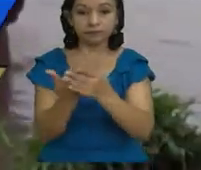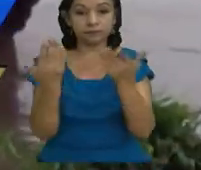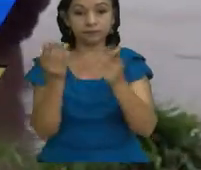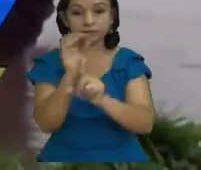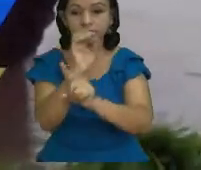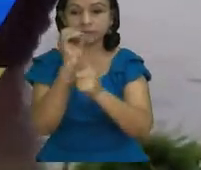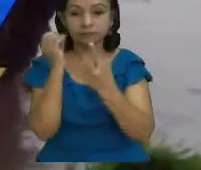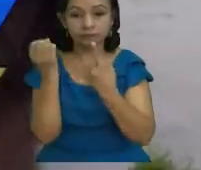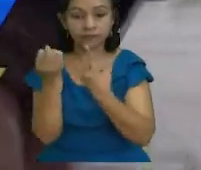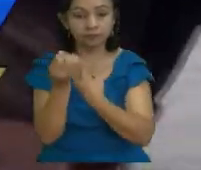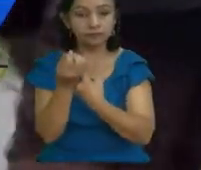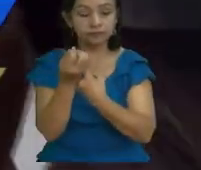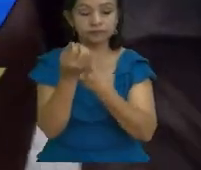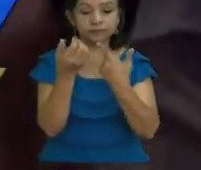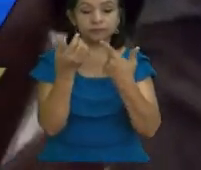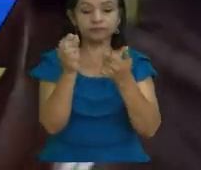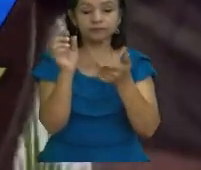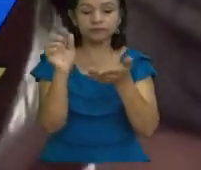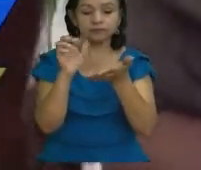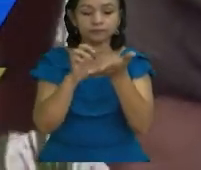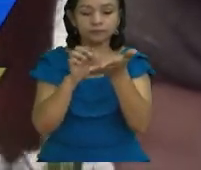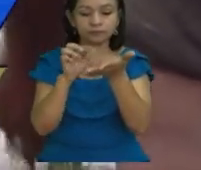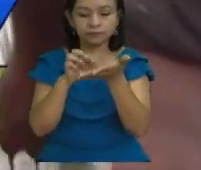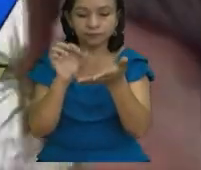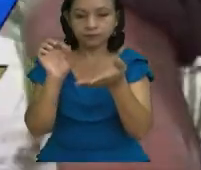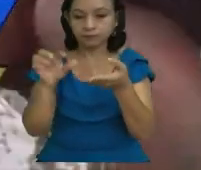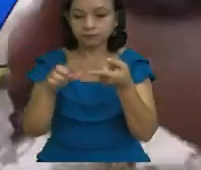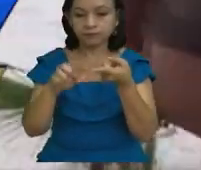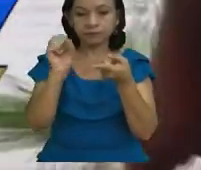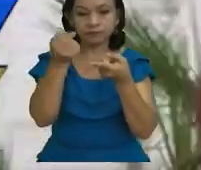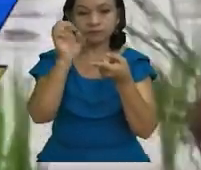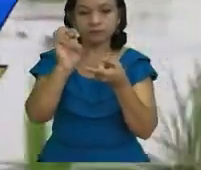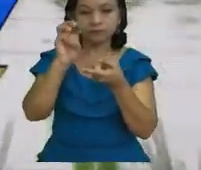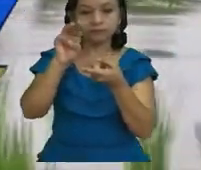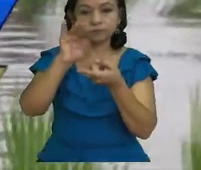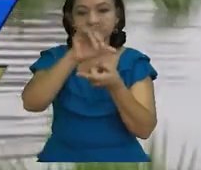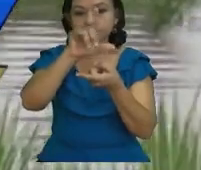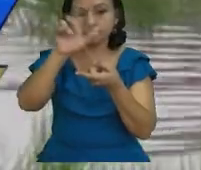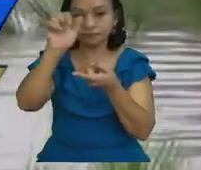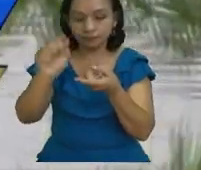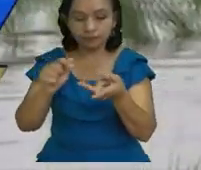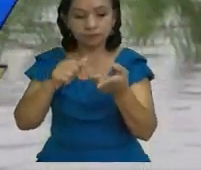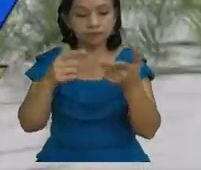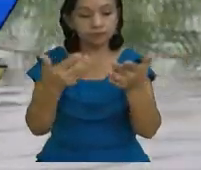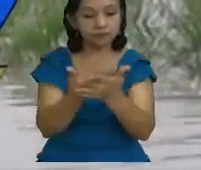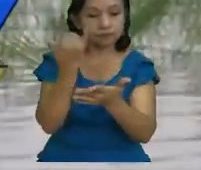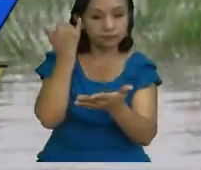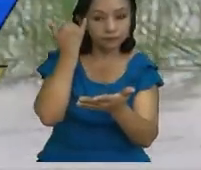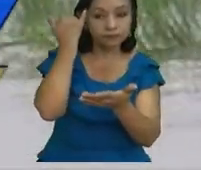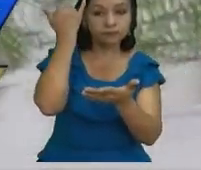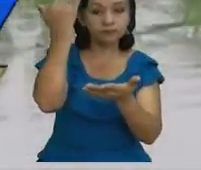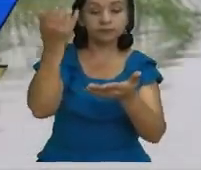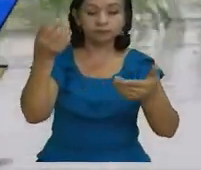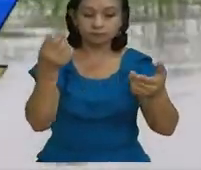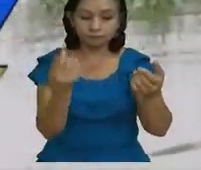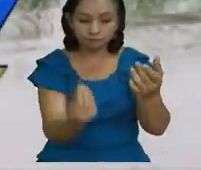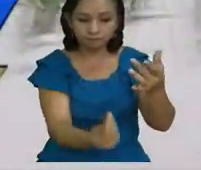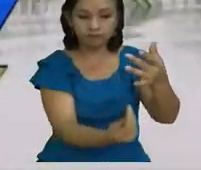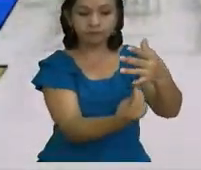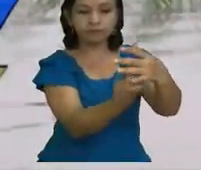están organizados en bancos comunitarios de semillas, en productores que están organizados en las fincas de innovación e investigación